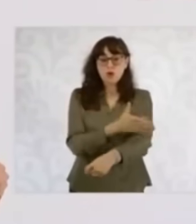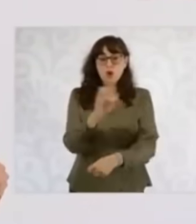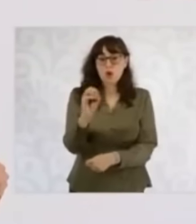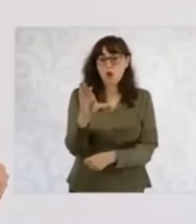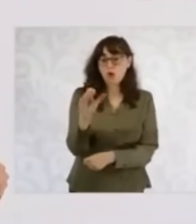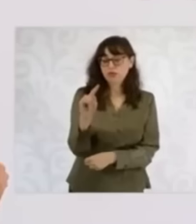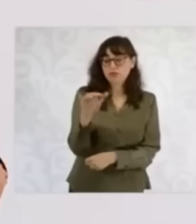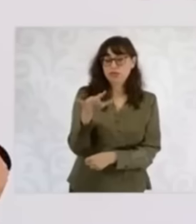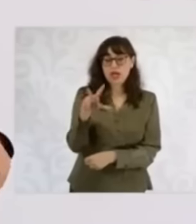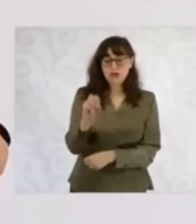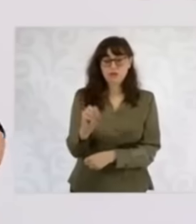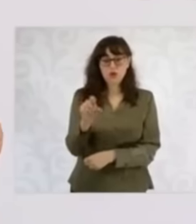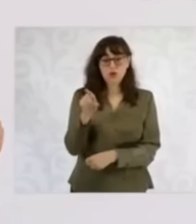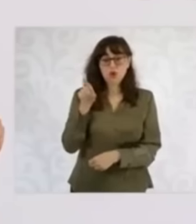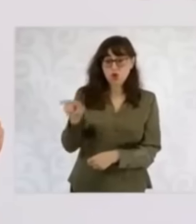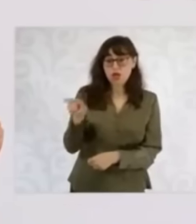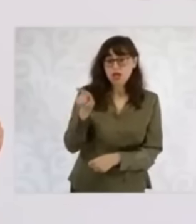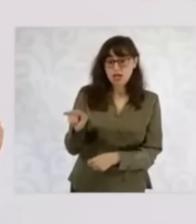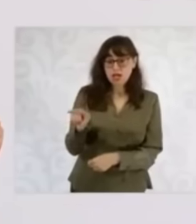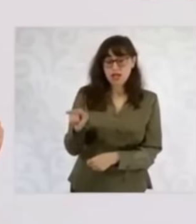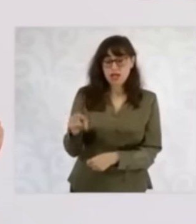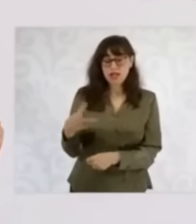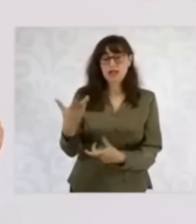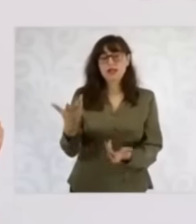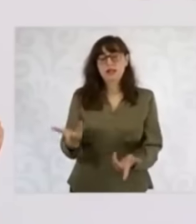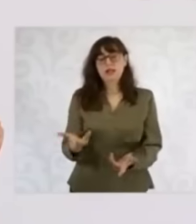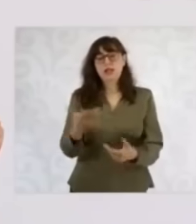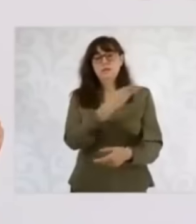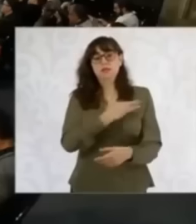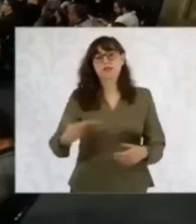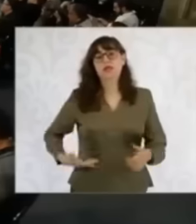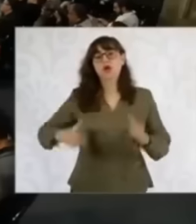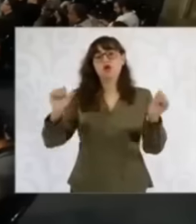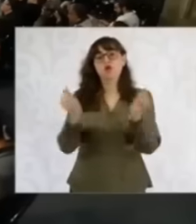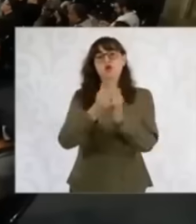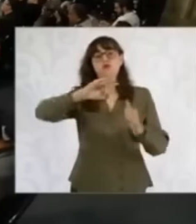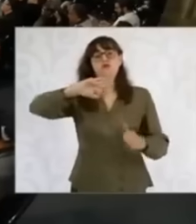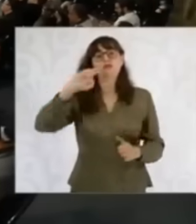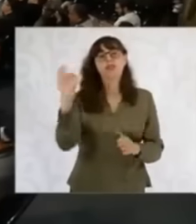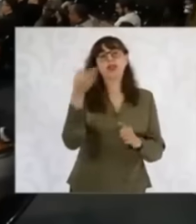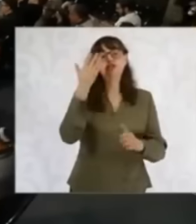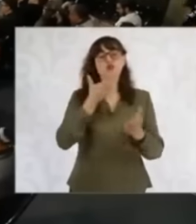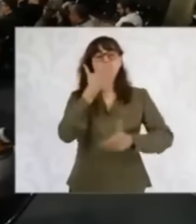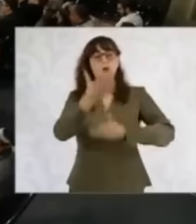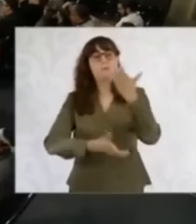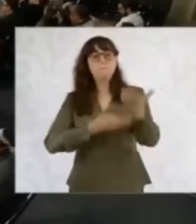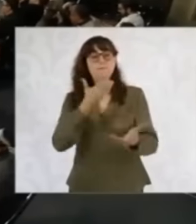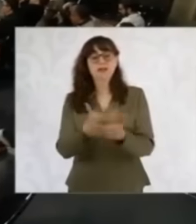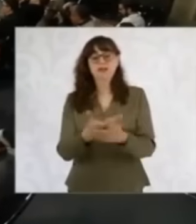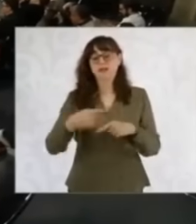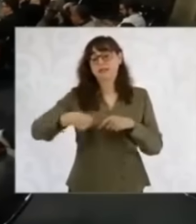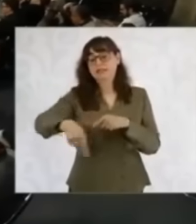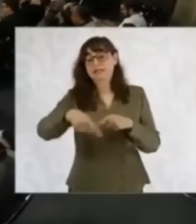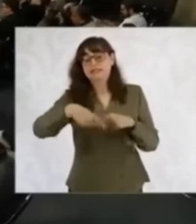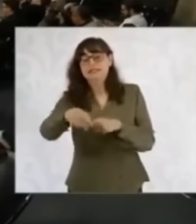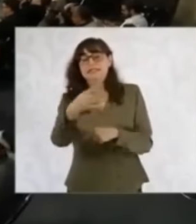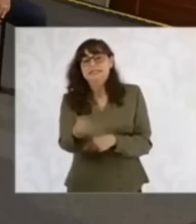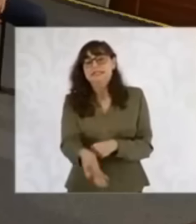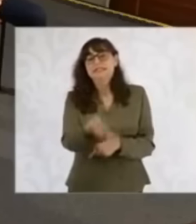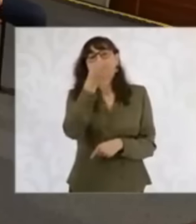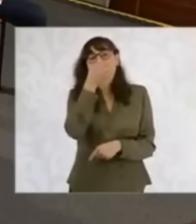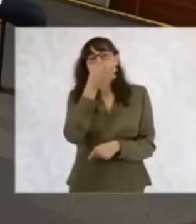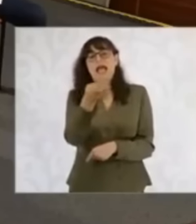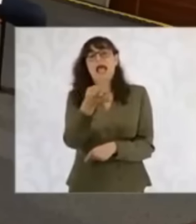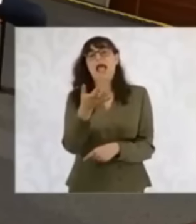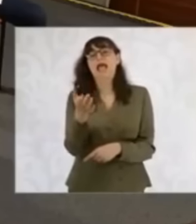en posibilidades Así es el buen fin 2024 arranca hoy mismo y no solo eso sino que nuestros